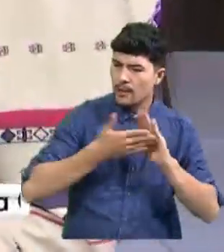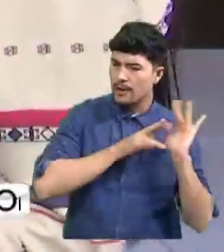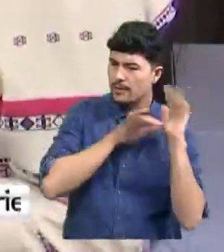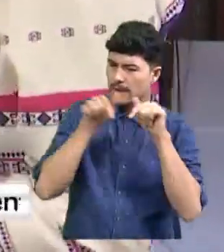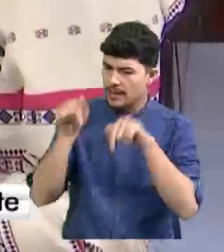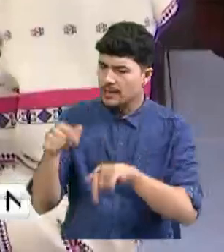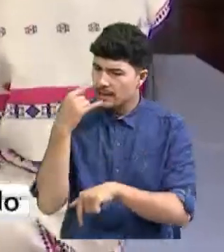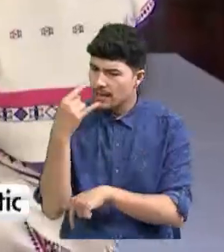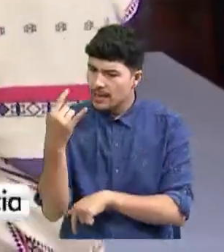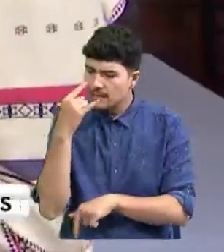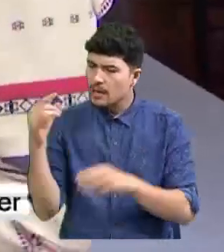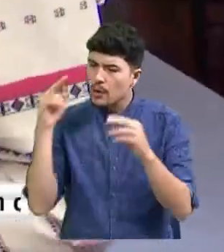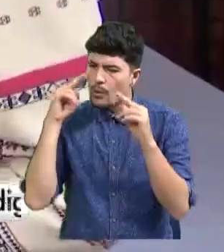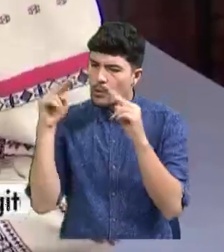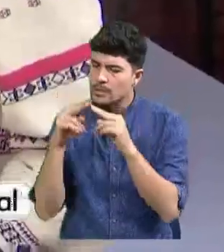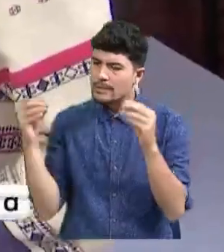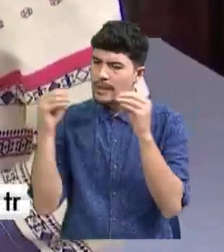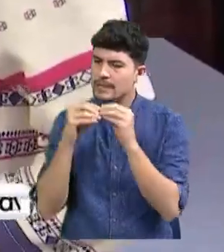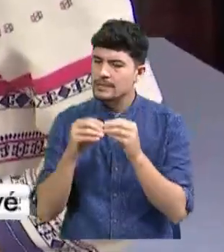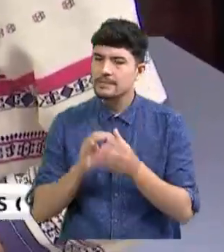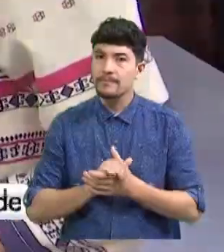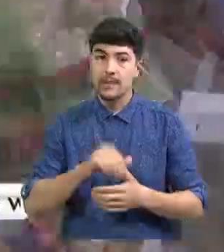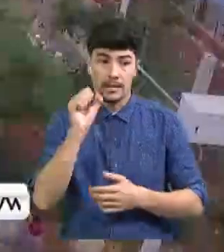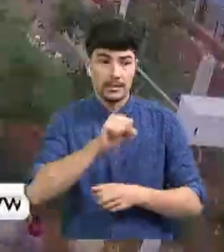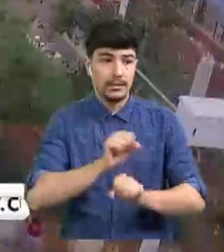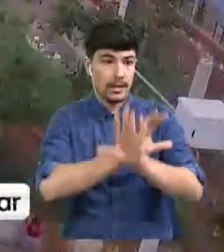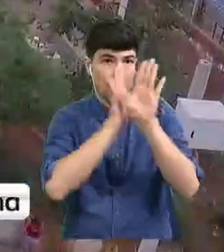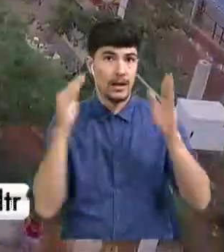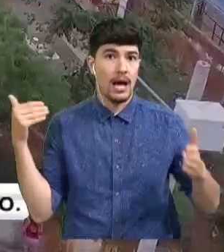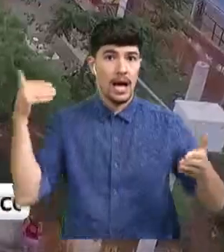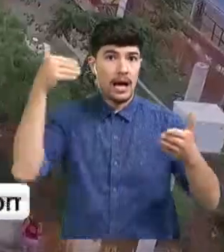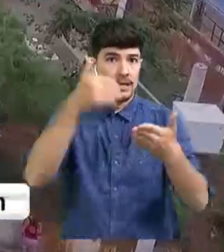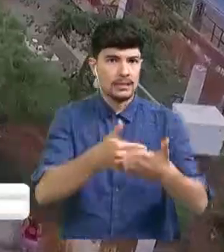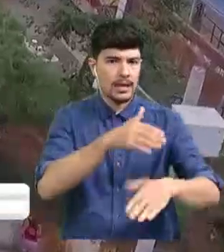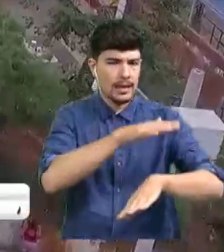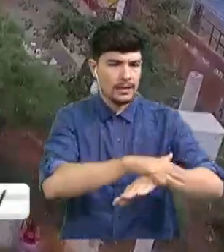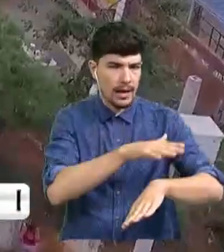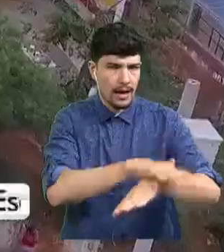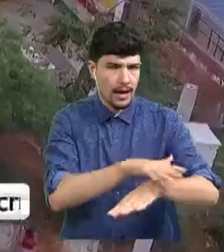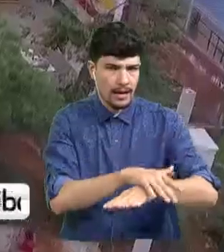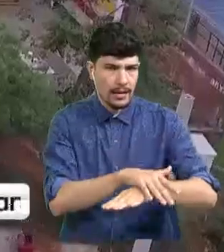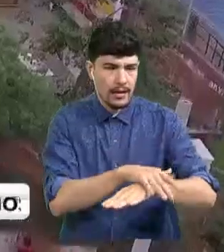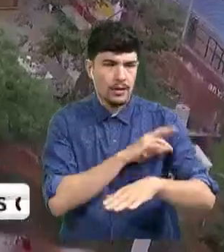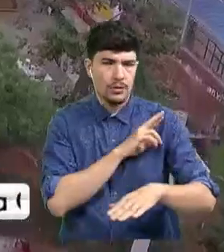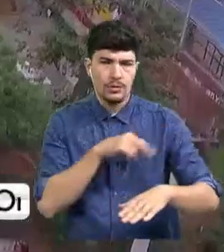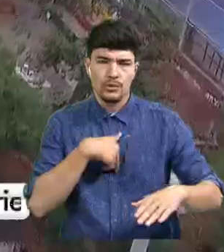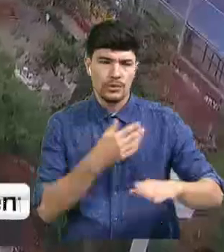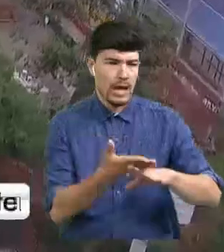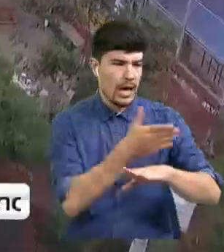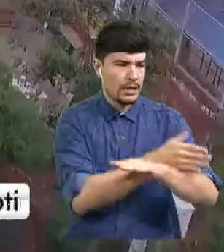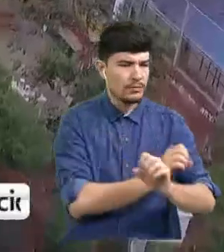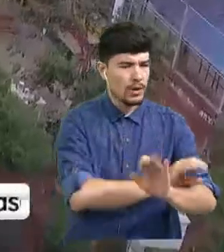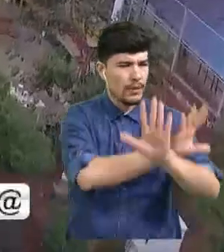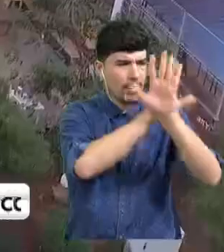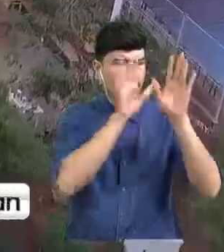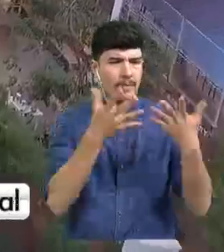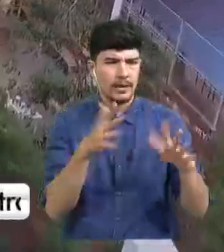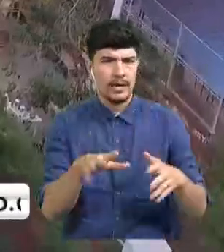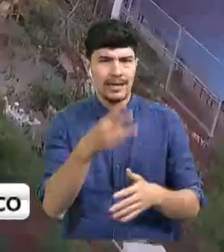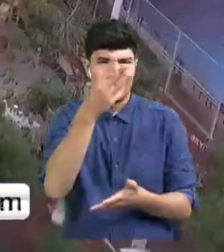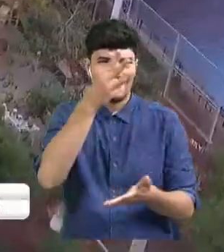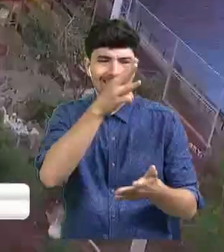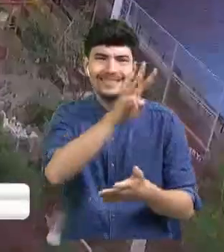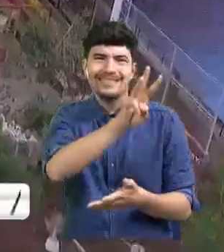estén interesados en conocer más se acerquen? Claro que sí, aquí vamos a estar en las horas de la tarde, hemos estado toda la mañana atendiendo, ya llevamos más